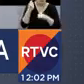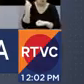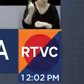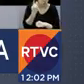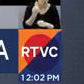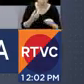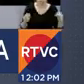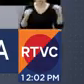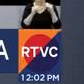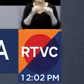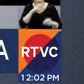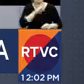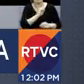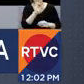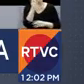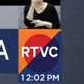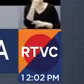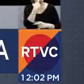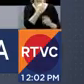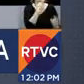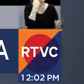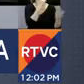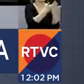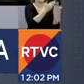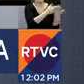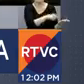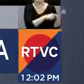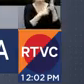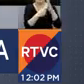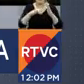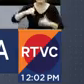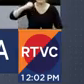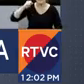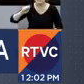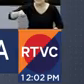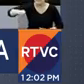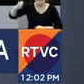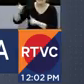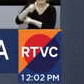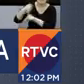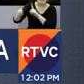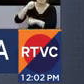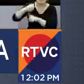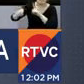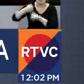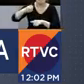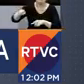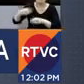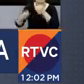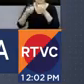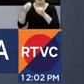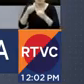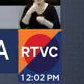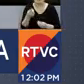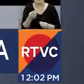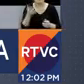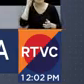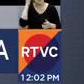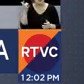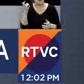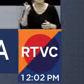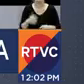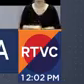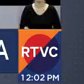pesar de que la Fiscalía revelara que sí hubo tortura contra Mauricio Leal, este delito no se le imputara a Jonier. A continuación, nuestros titulares del